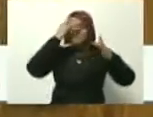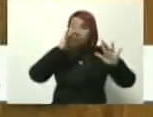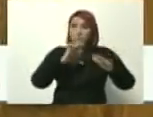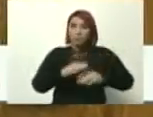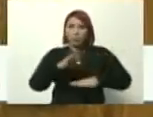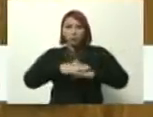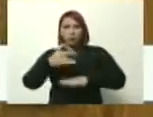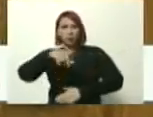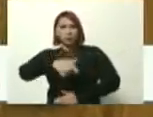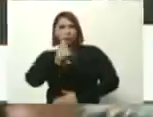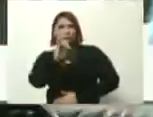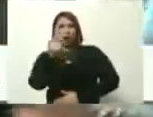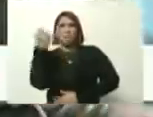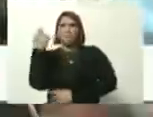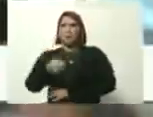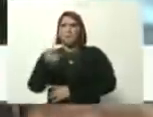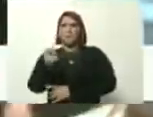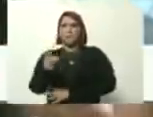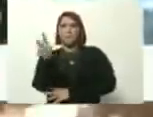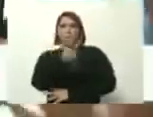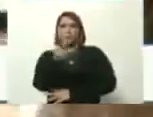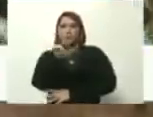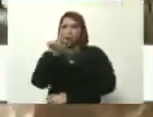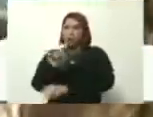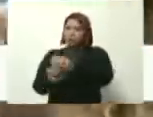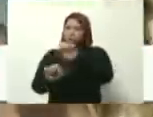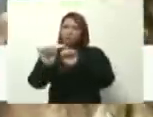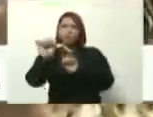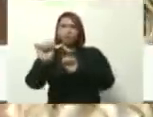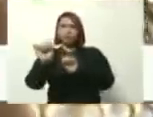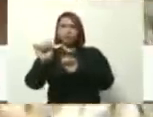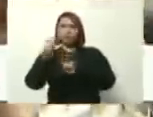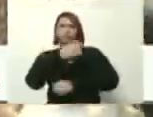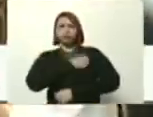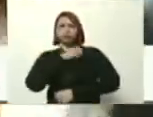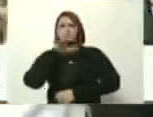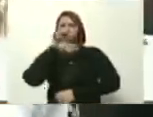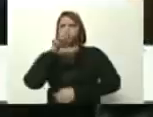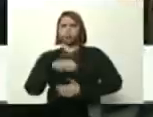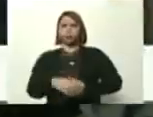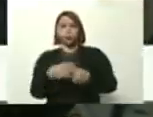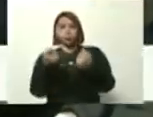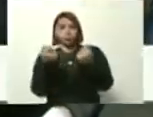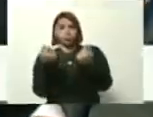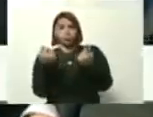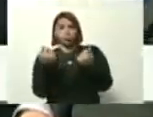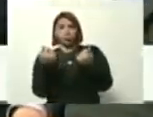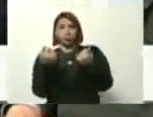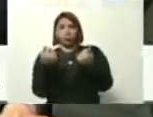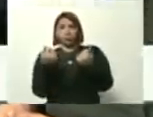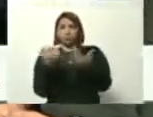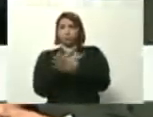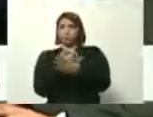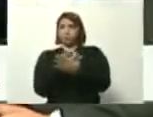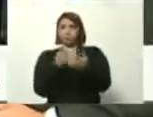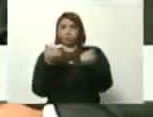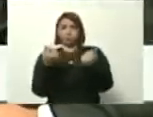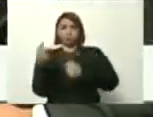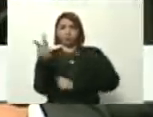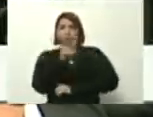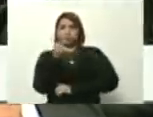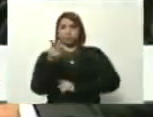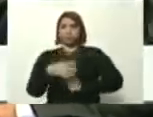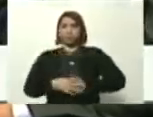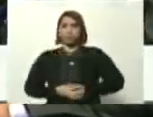porque aquí está el Parlamento venezolano en defensa de la soberanía monetaria y económica venezolana.